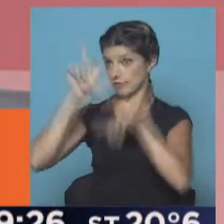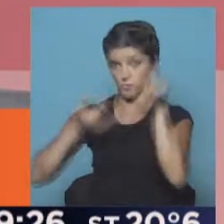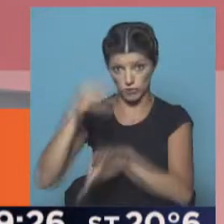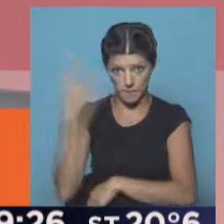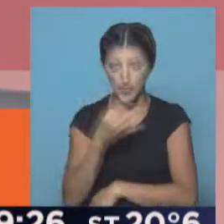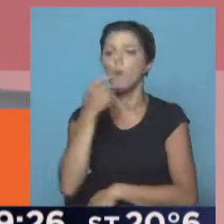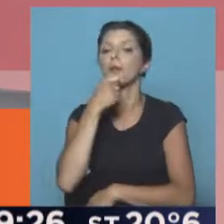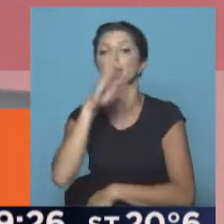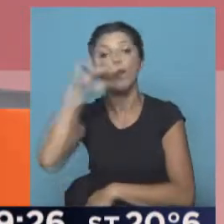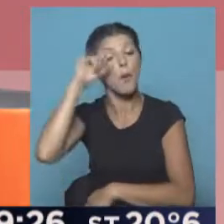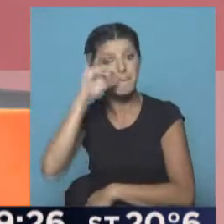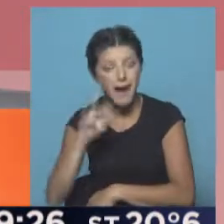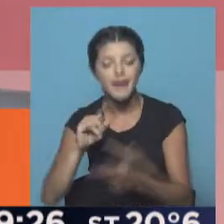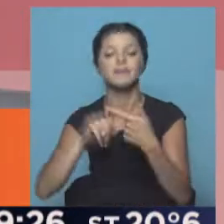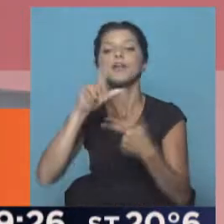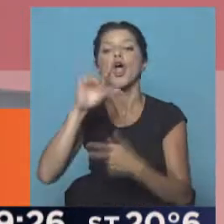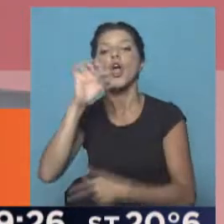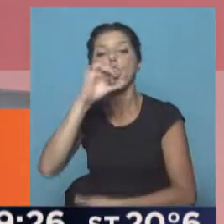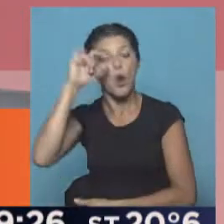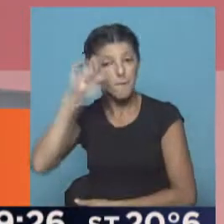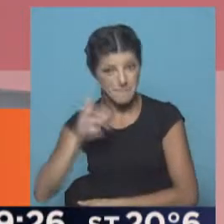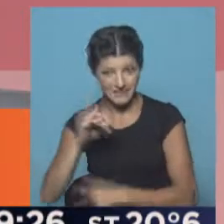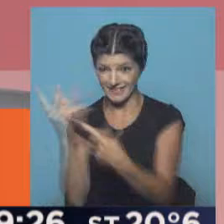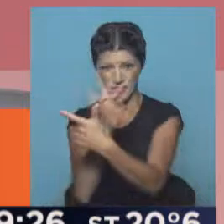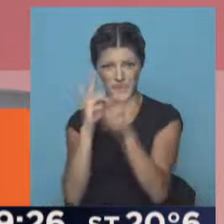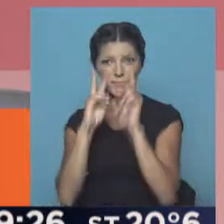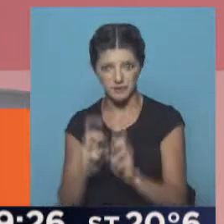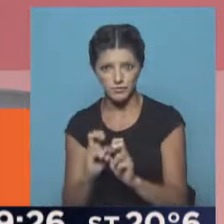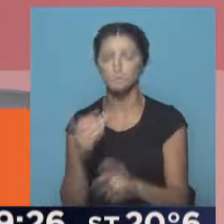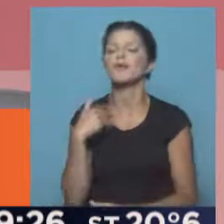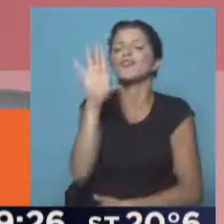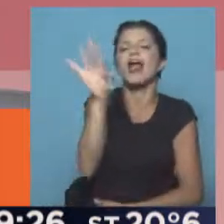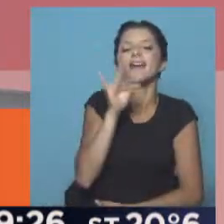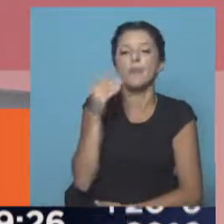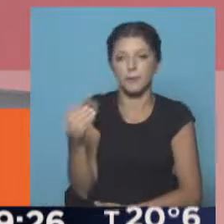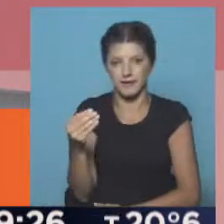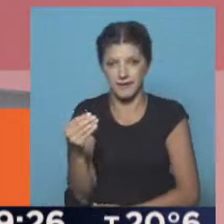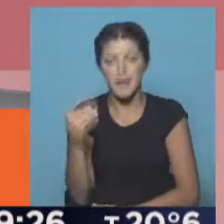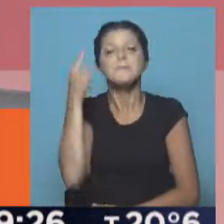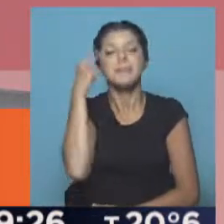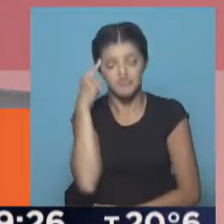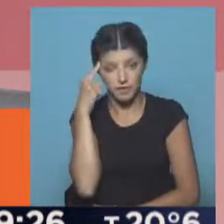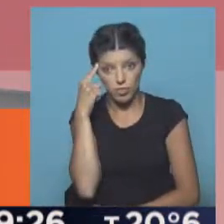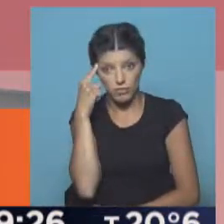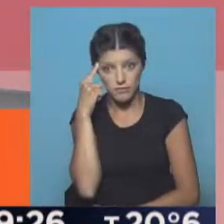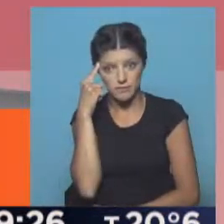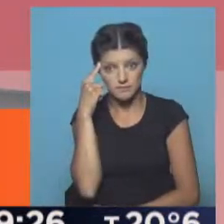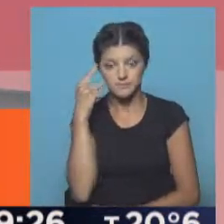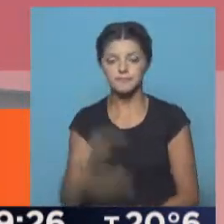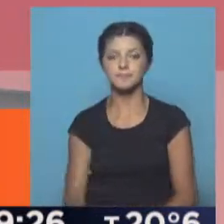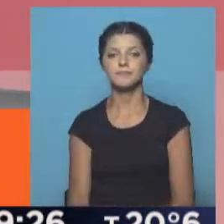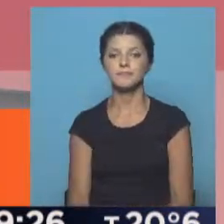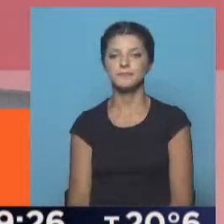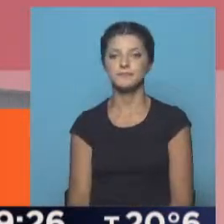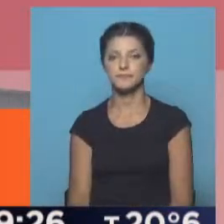caso Báez, el caso López, que los elegimos en función de los indicadores, pero justamente